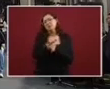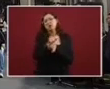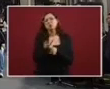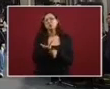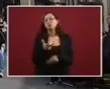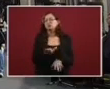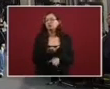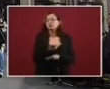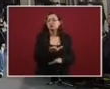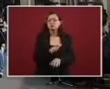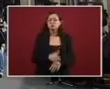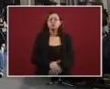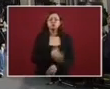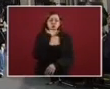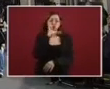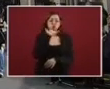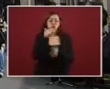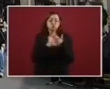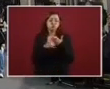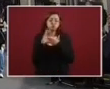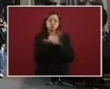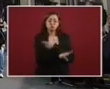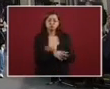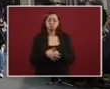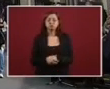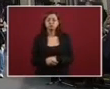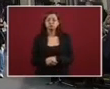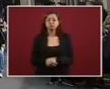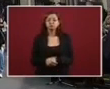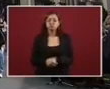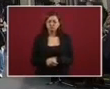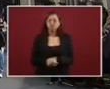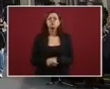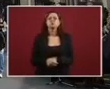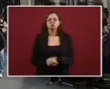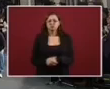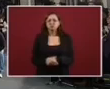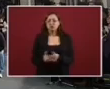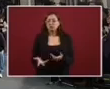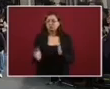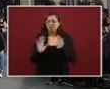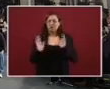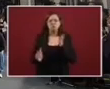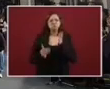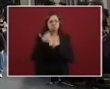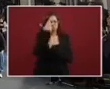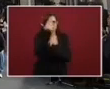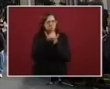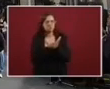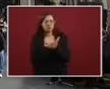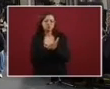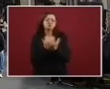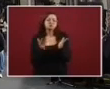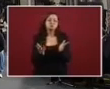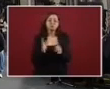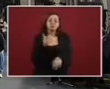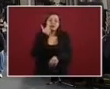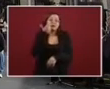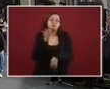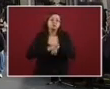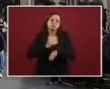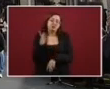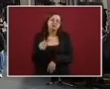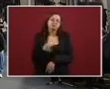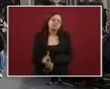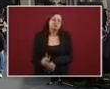de combate a la corrupción se han visto resultados si no los que se quisieran apenas lleva un año su gestión poquito